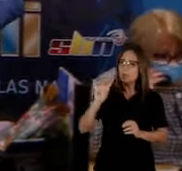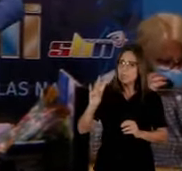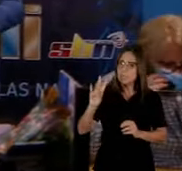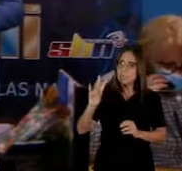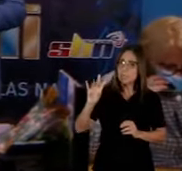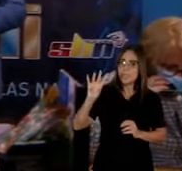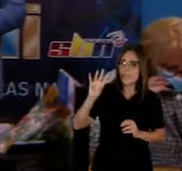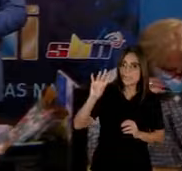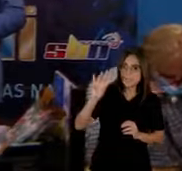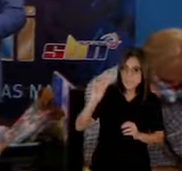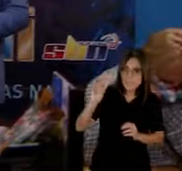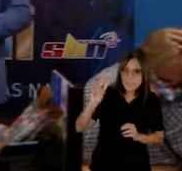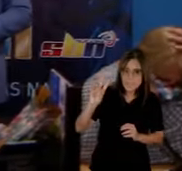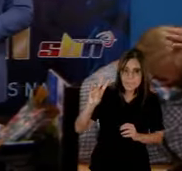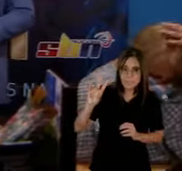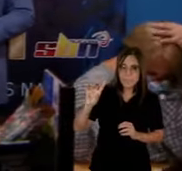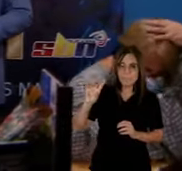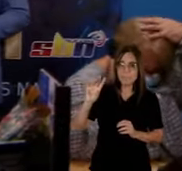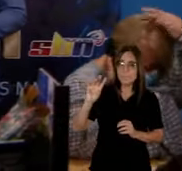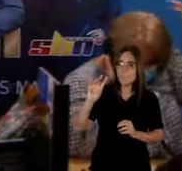787-730-5880. Ahora mismo, sí, ahora mismo puedes llamar.